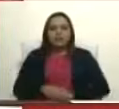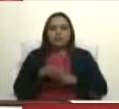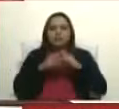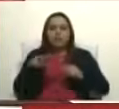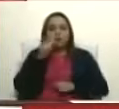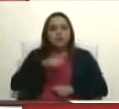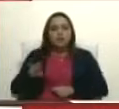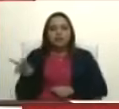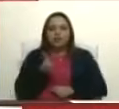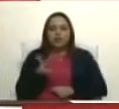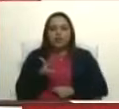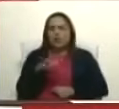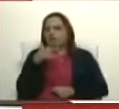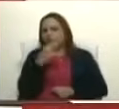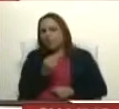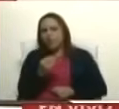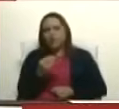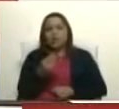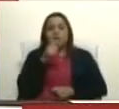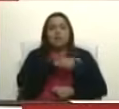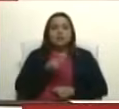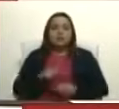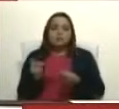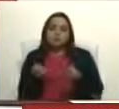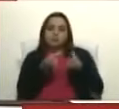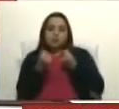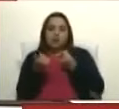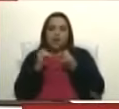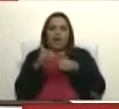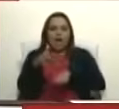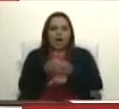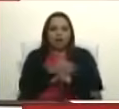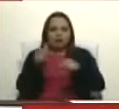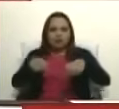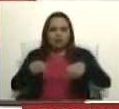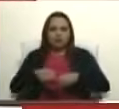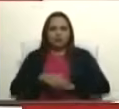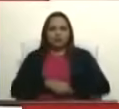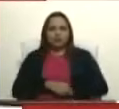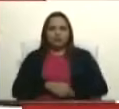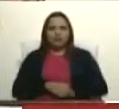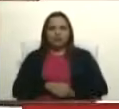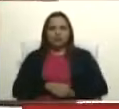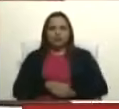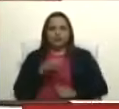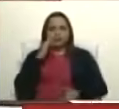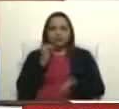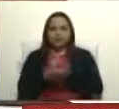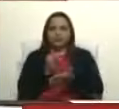venezolanos, no el de los privilegiados que había aquí antes. Mire, el comandante Chávez,